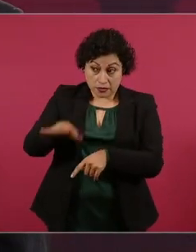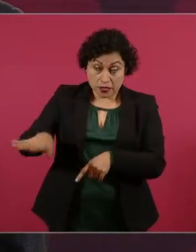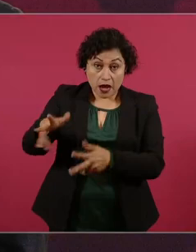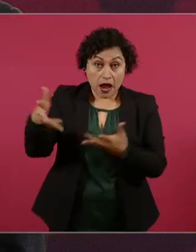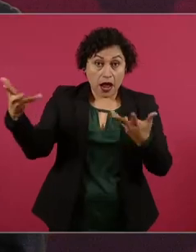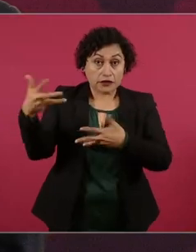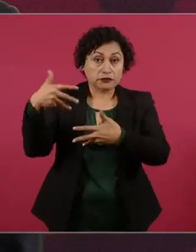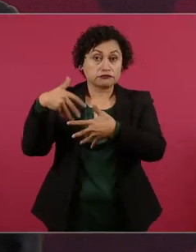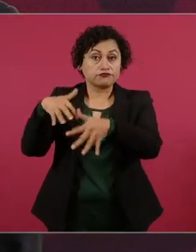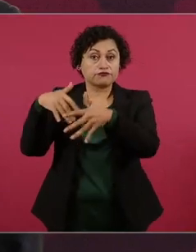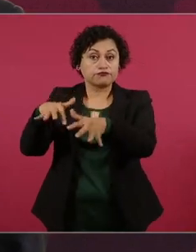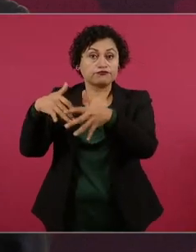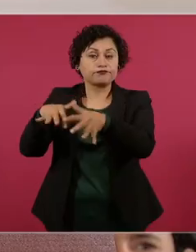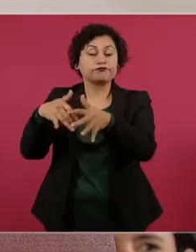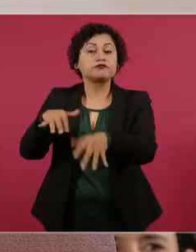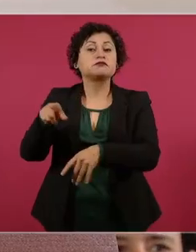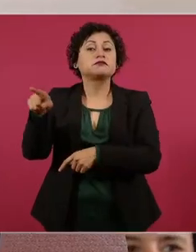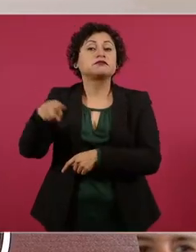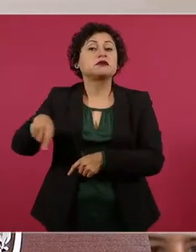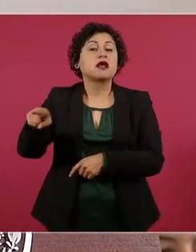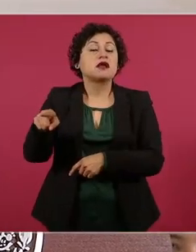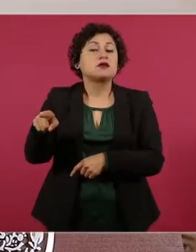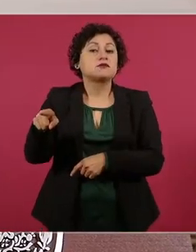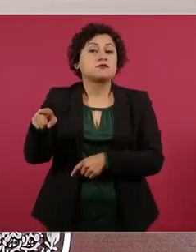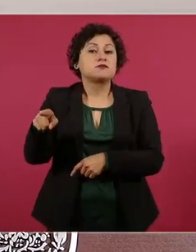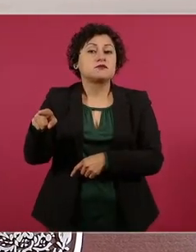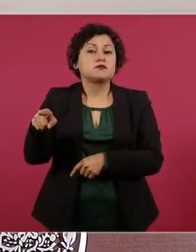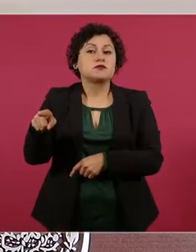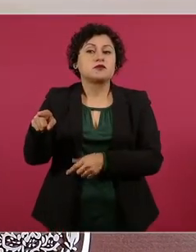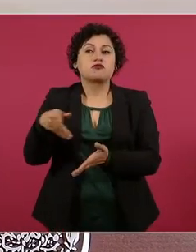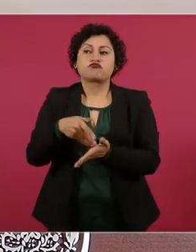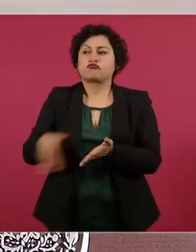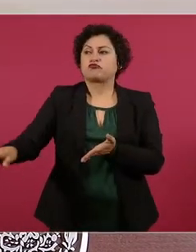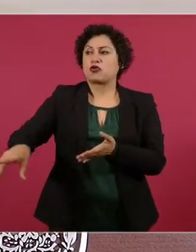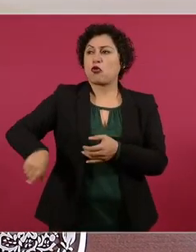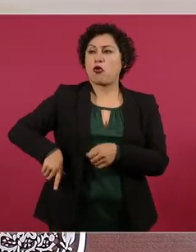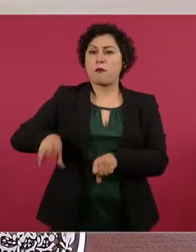que no entrara el gobernador impuesto,